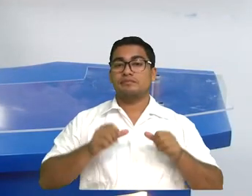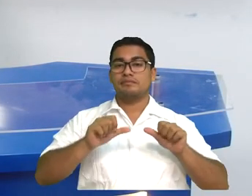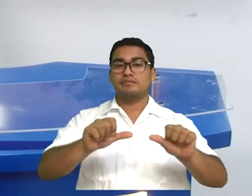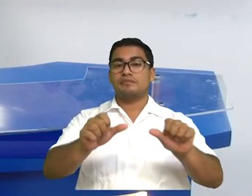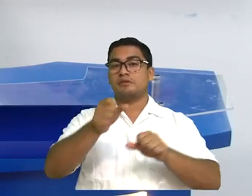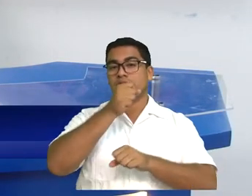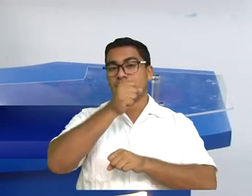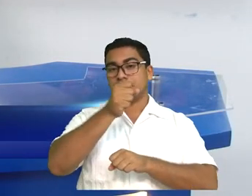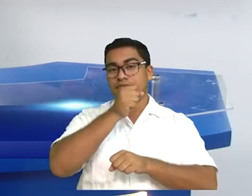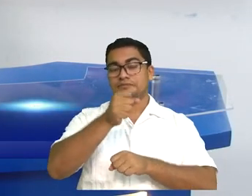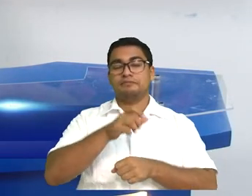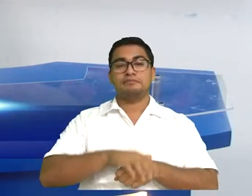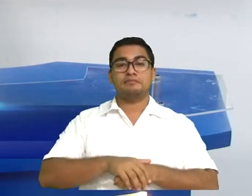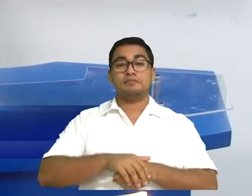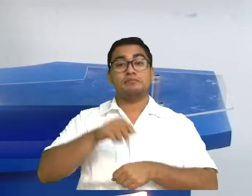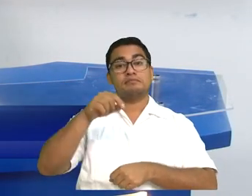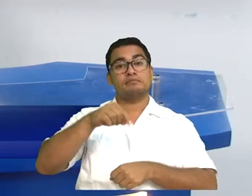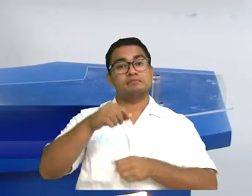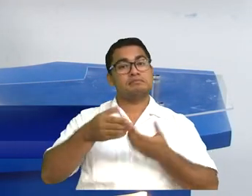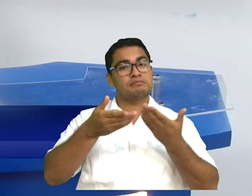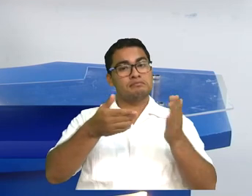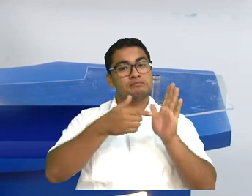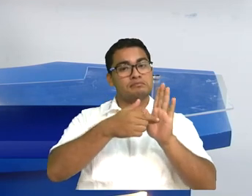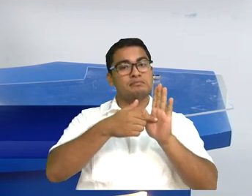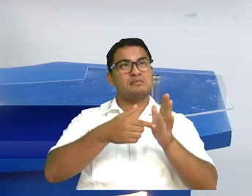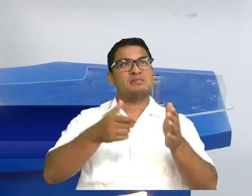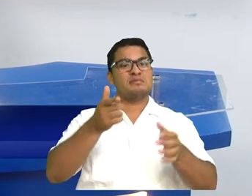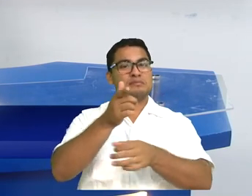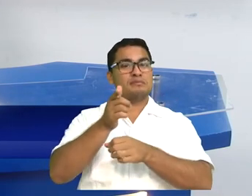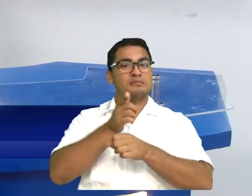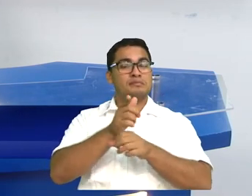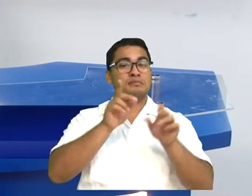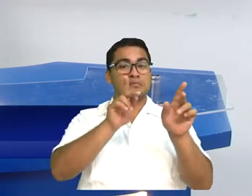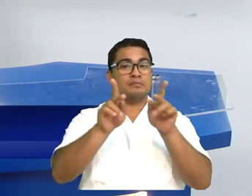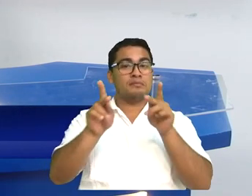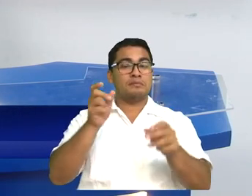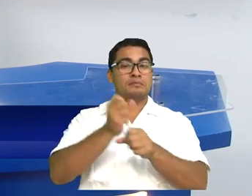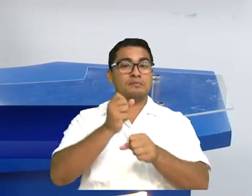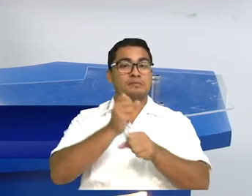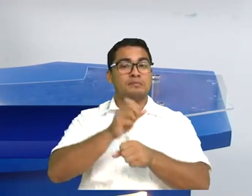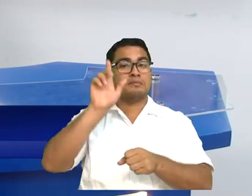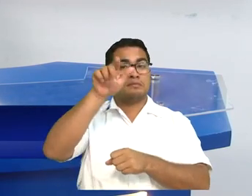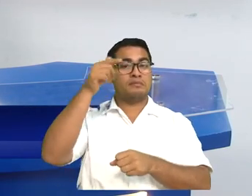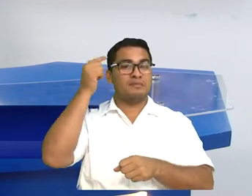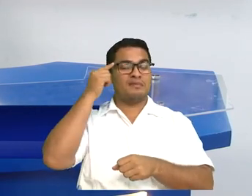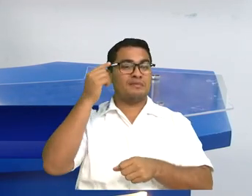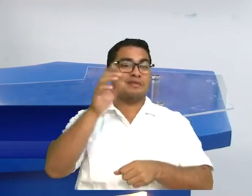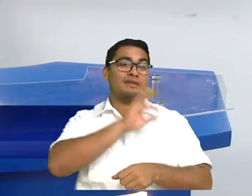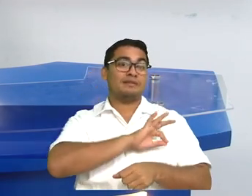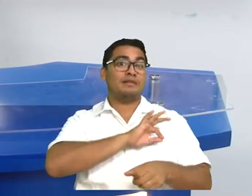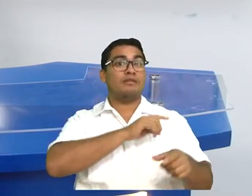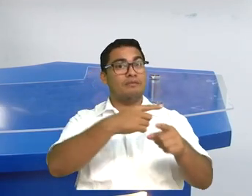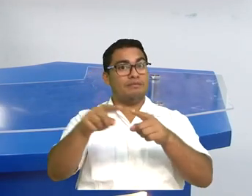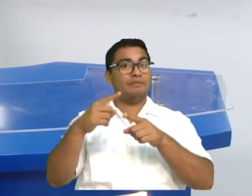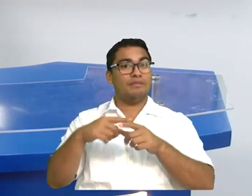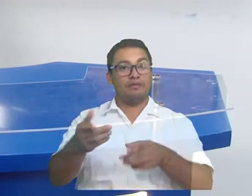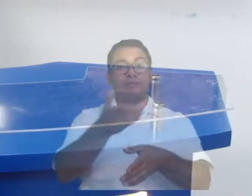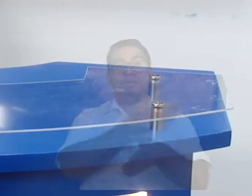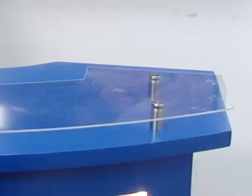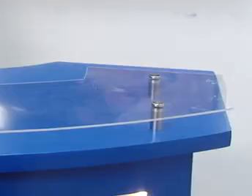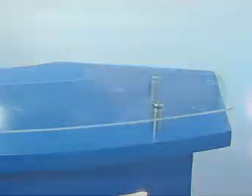Continuamos con más informaciones. Ahora les compartimos imágenes de trabajadores del Estado que reciben su pago por adelantado.